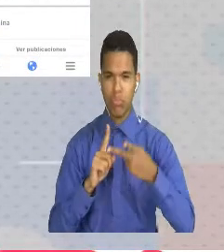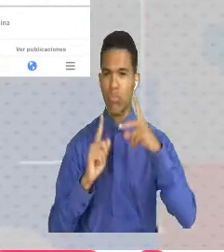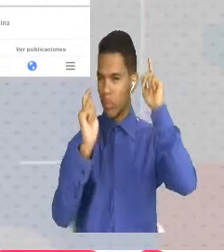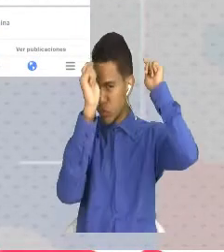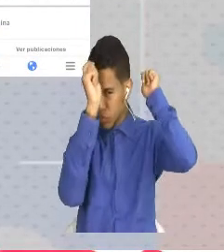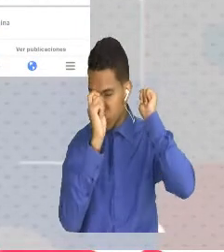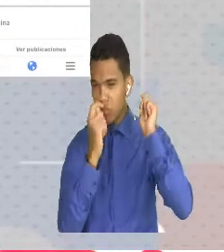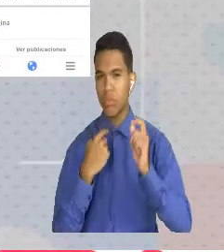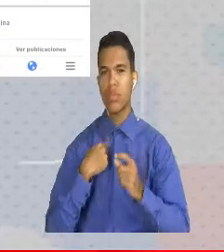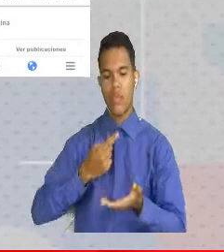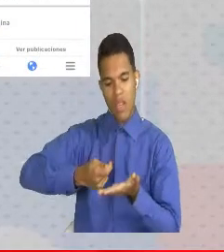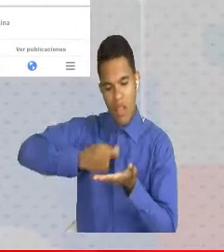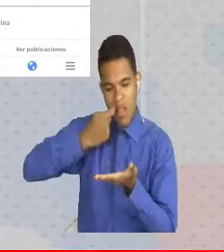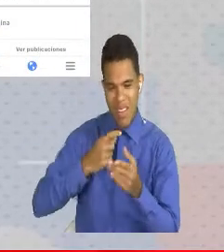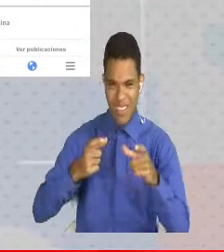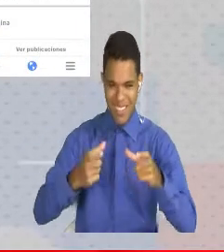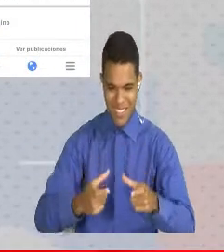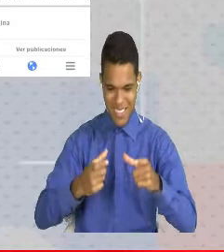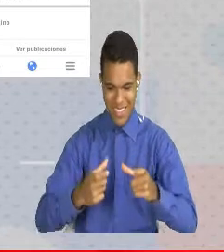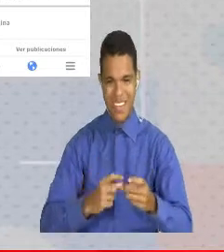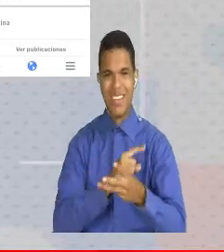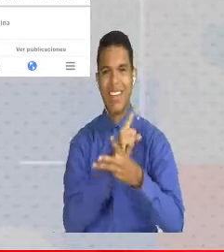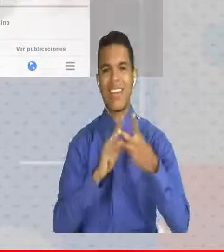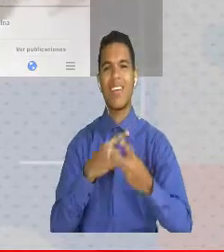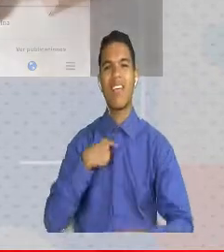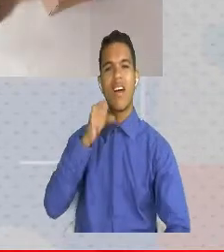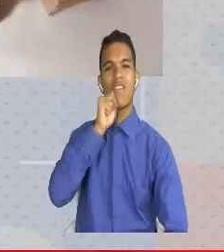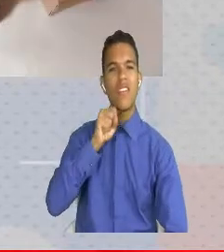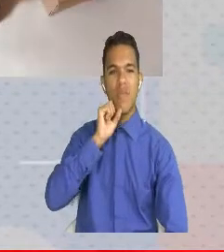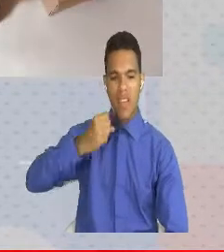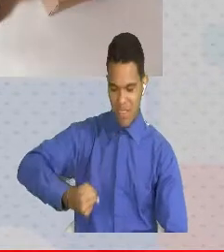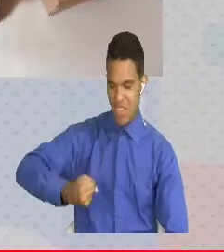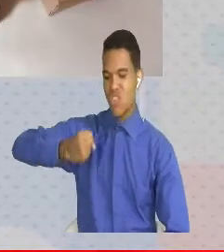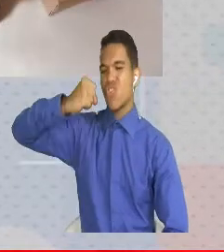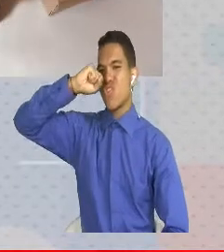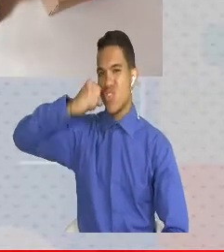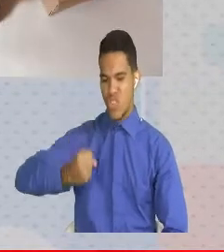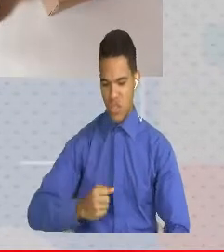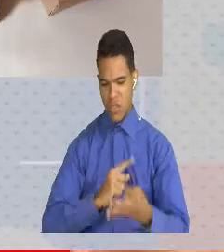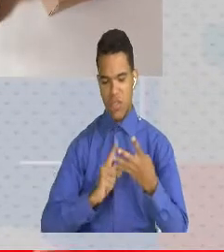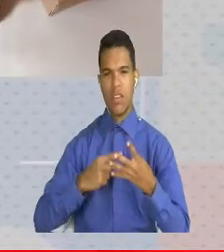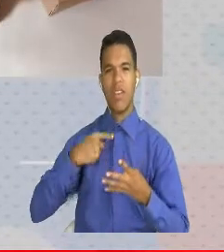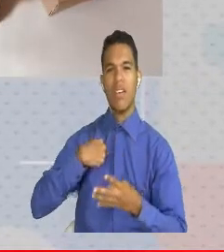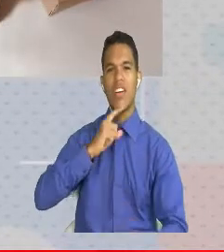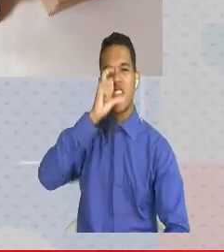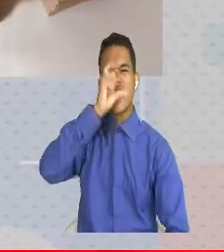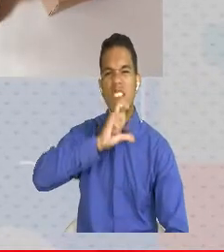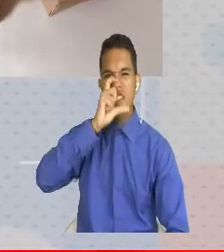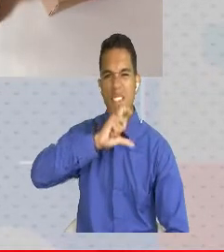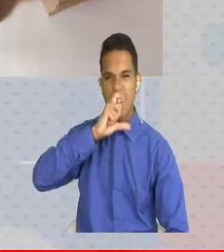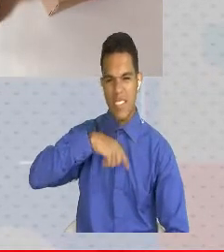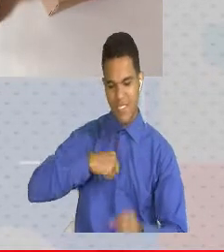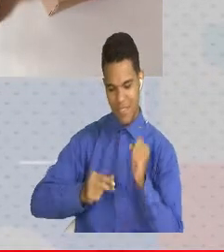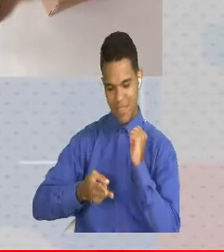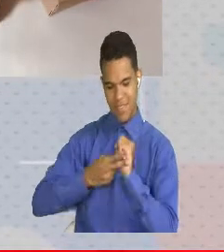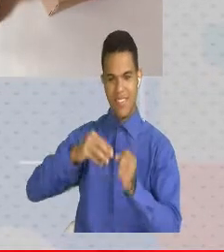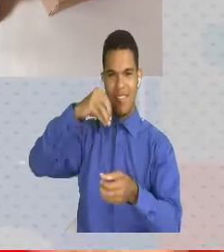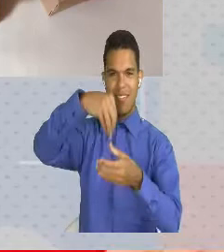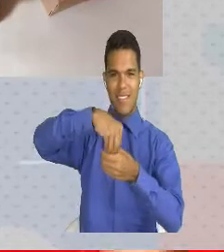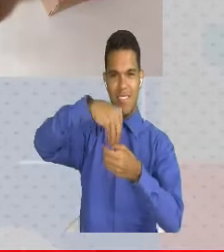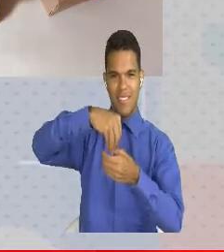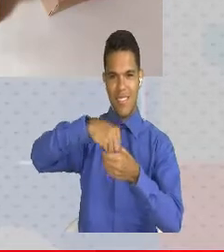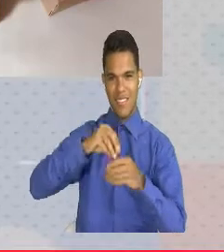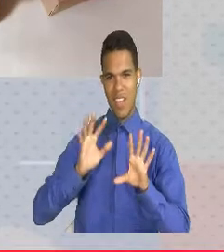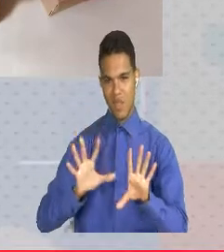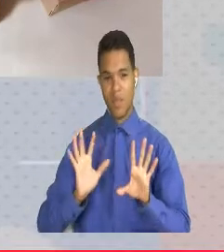platos, los cerveceros, las alcancías. Bueno, entonces ya vemos que ahora que cuando queramos tener una fiesta y que